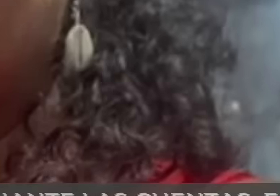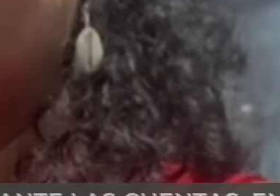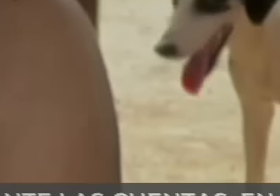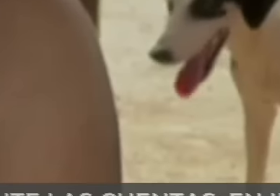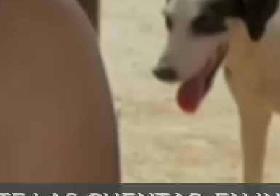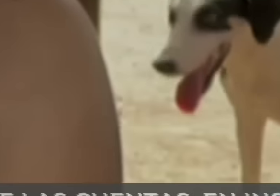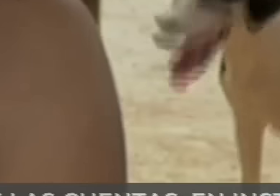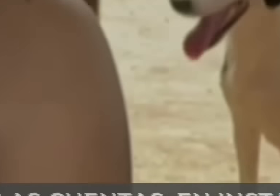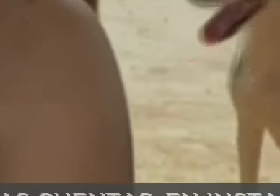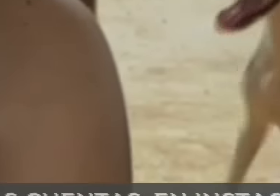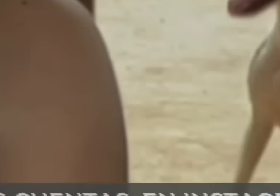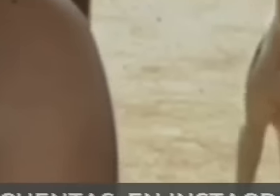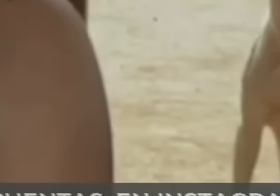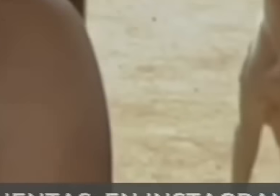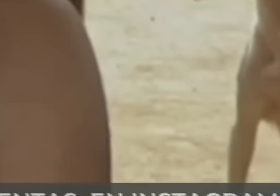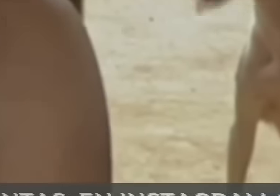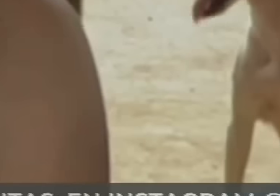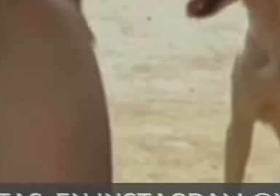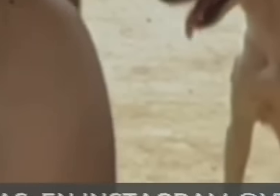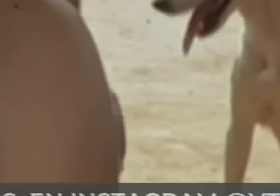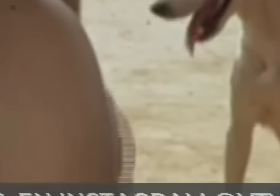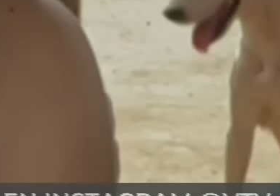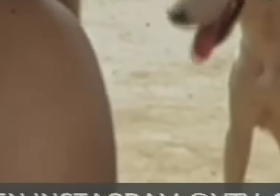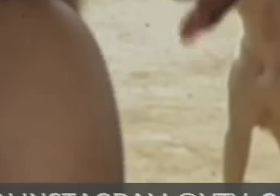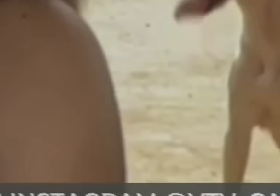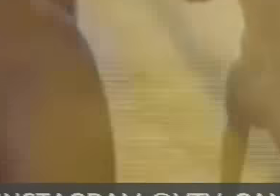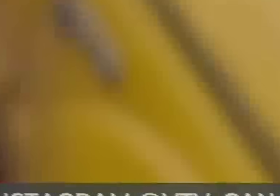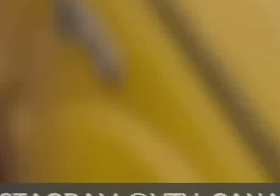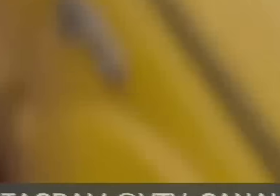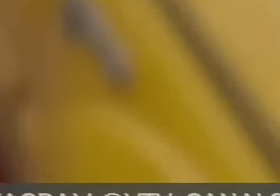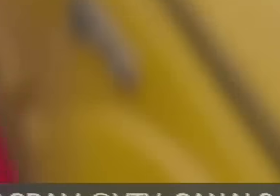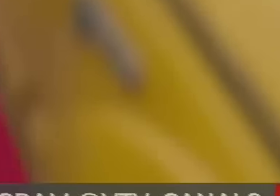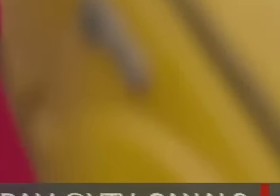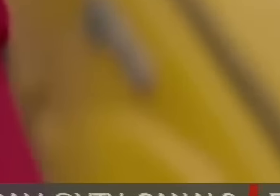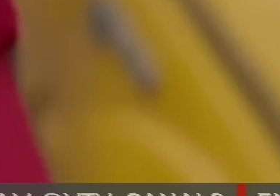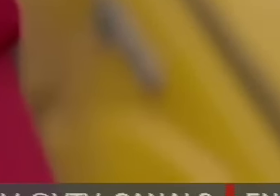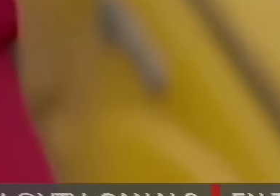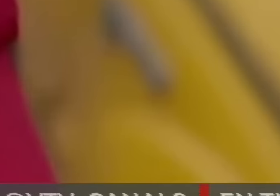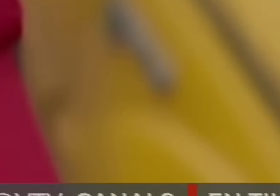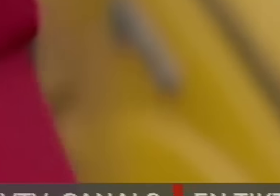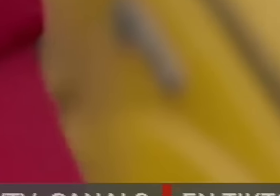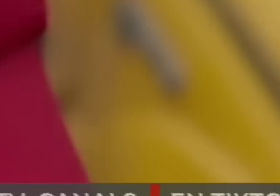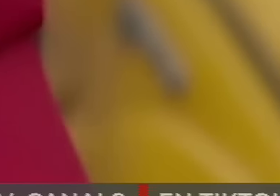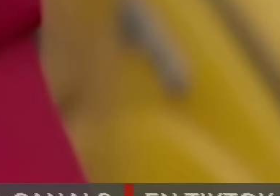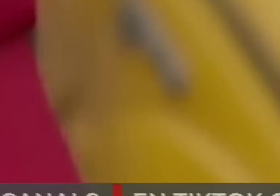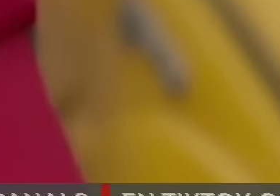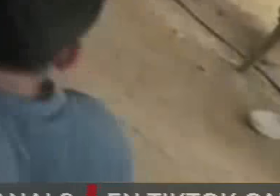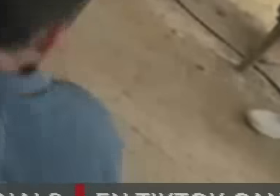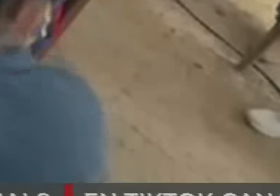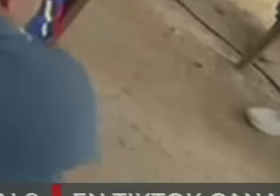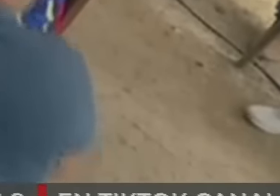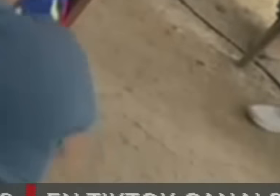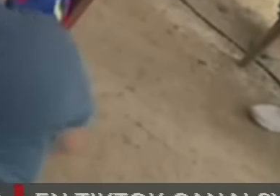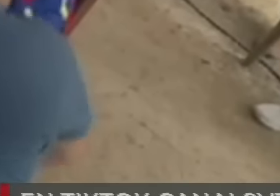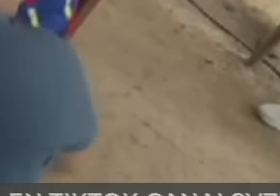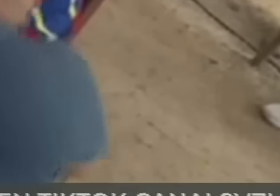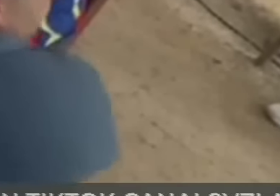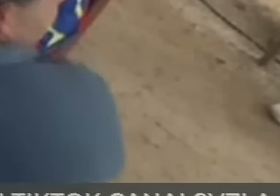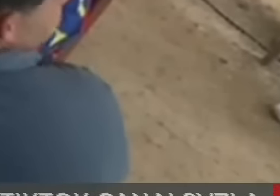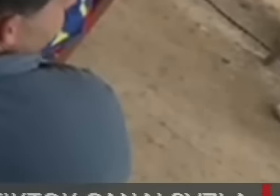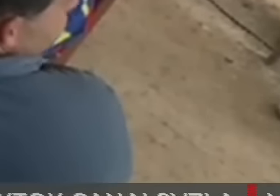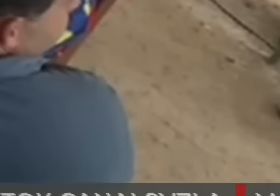que conoce muy bien Venezuela y le van a informar a su colectivo y al compañero João Pedro